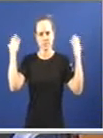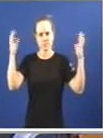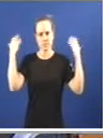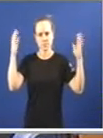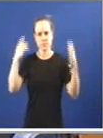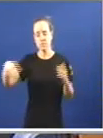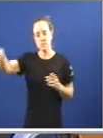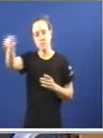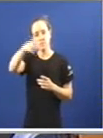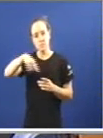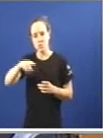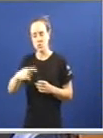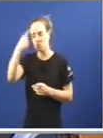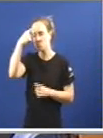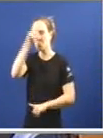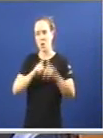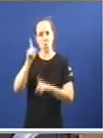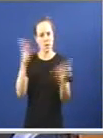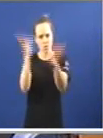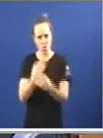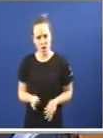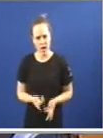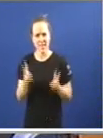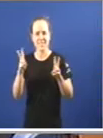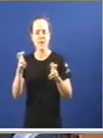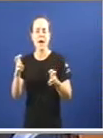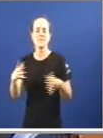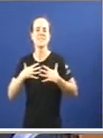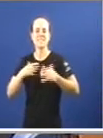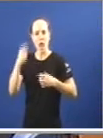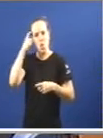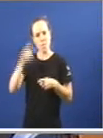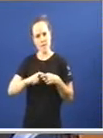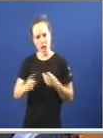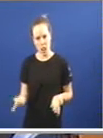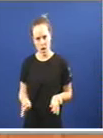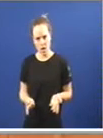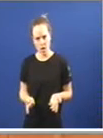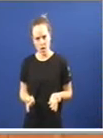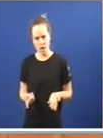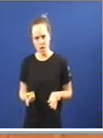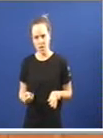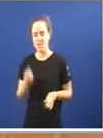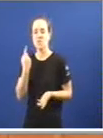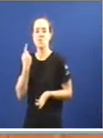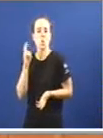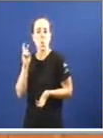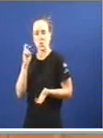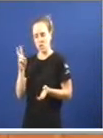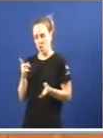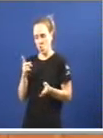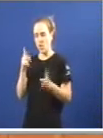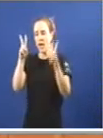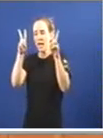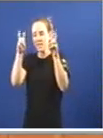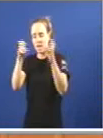no están nada preocupados por la situación de salud mental tardo como se dice aquí un solo segundos en despachar un tema que se